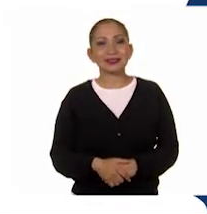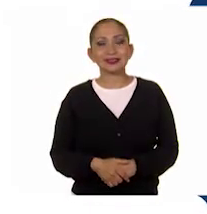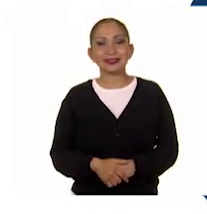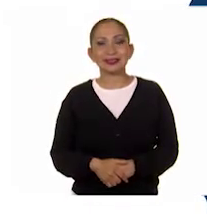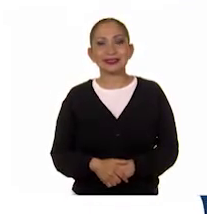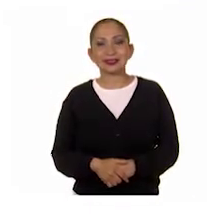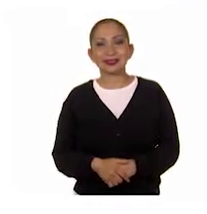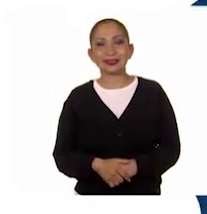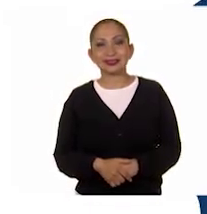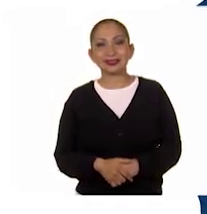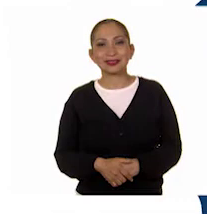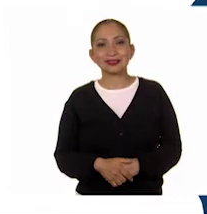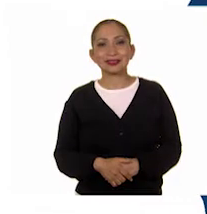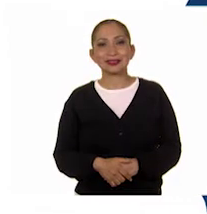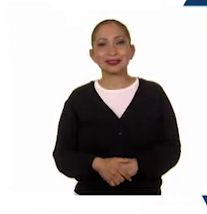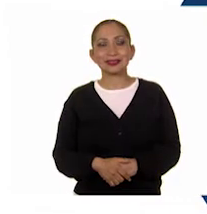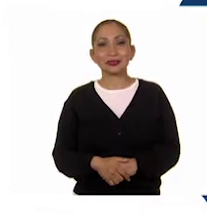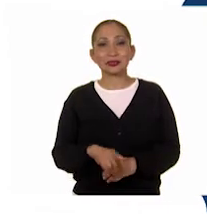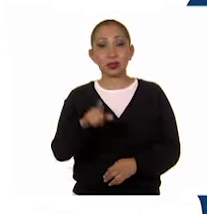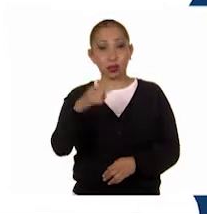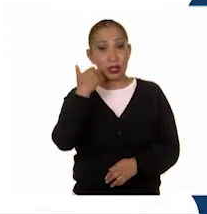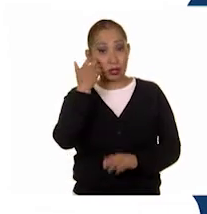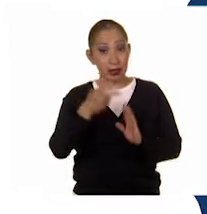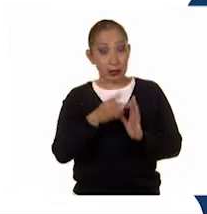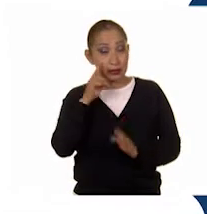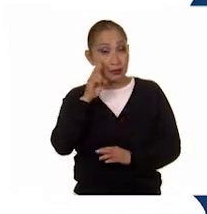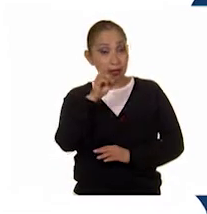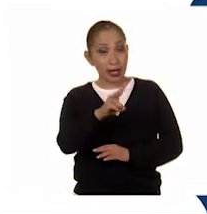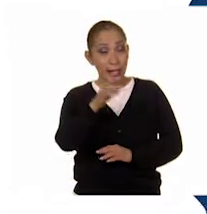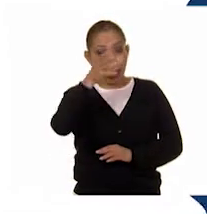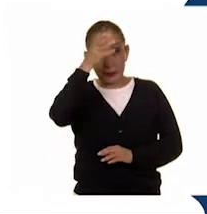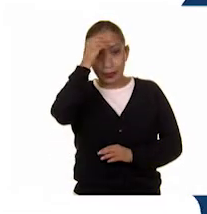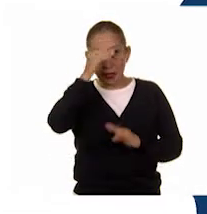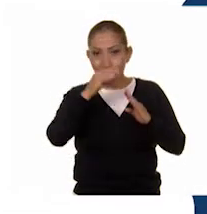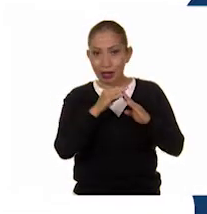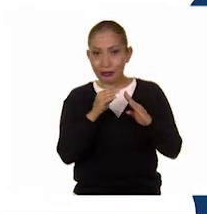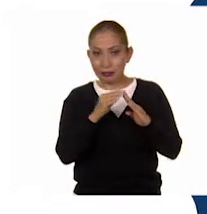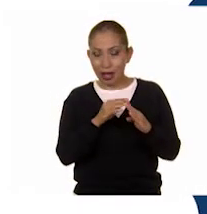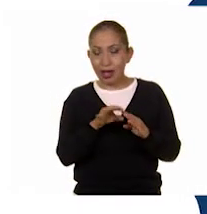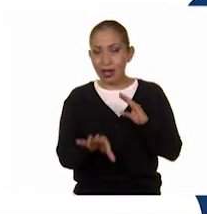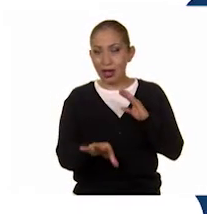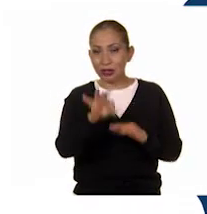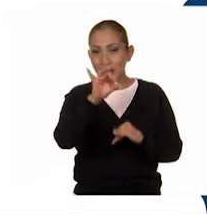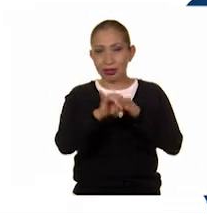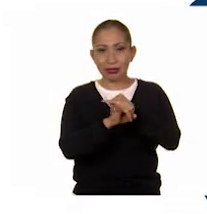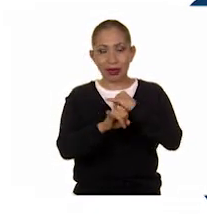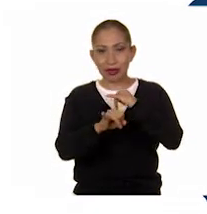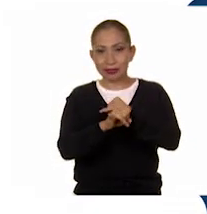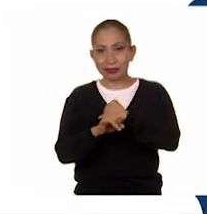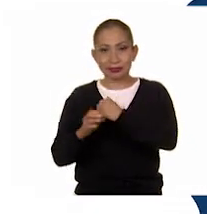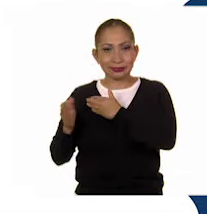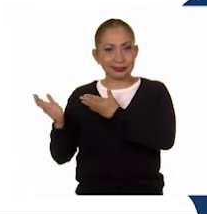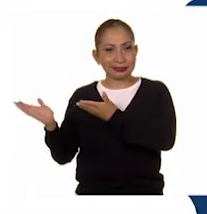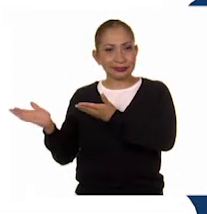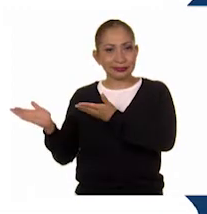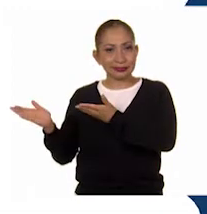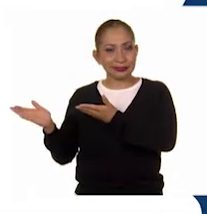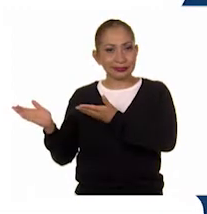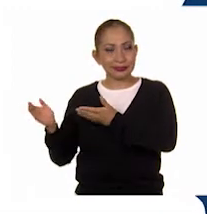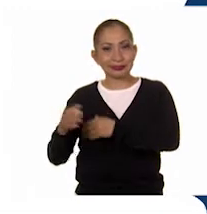conalitec.cep.gov.mx. Si quieres volver a ver los programas de Aprende en Casa, los puedes encontrar en la siguiente liga: